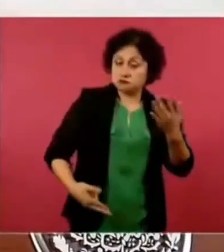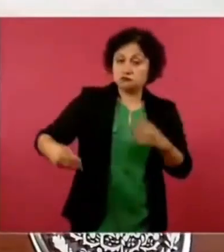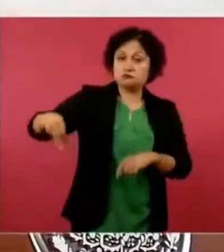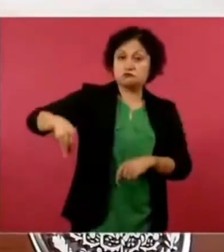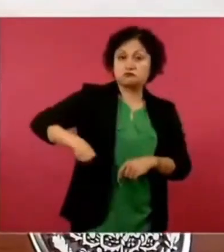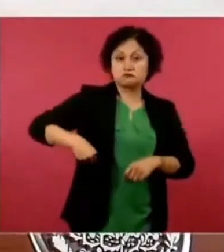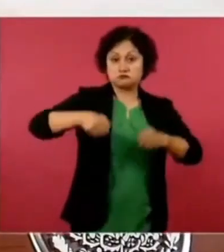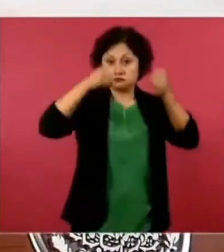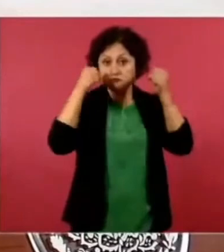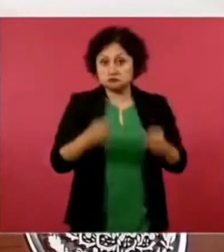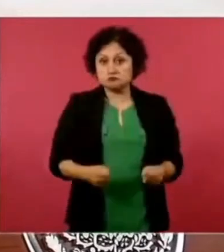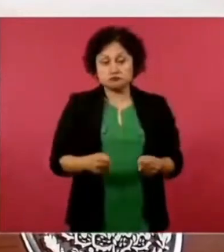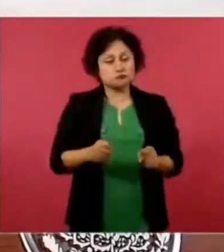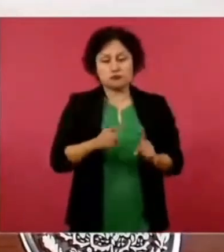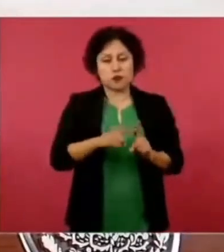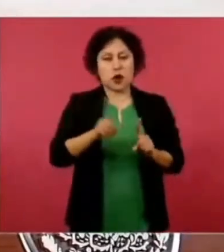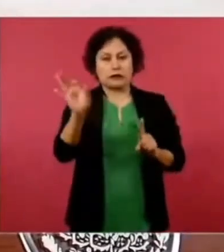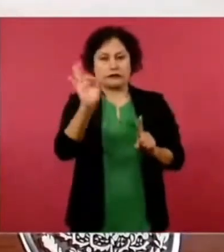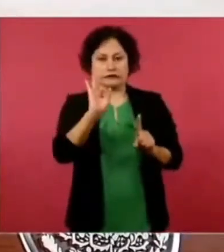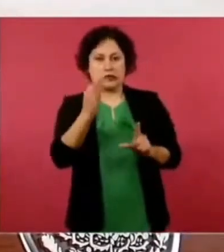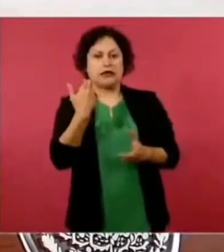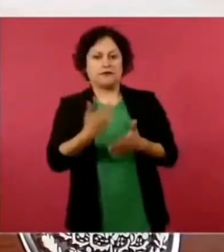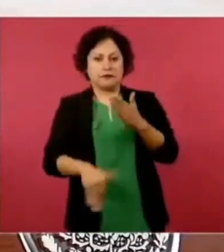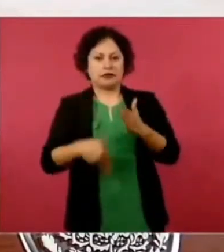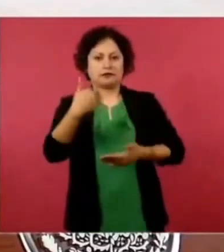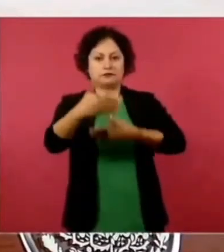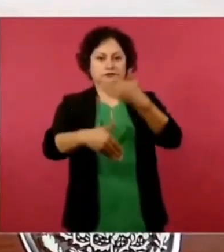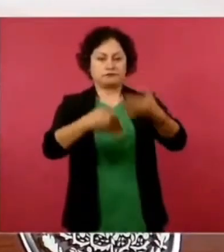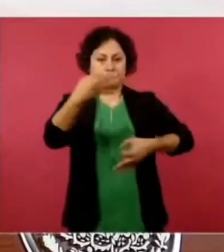Pero el que tiene la última palabra es el juez.